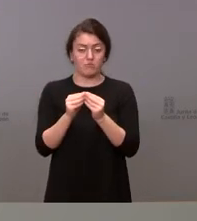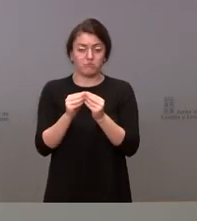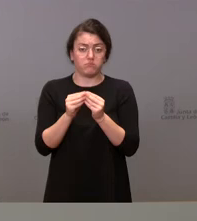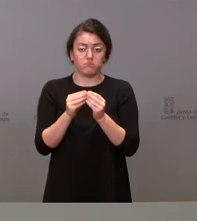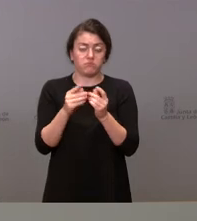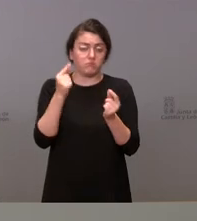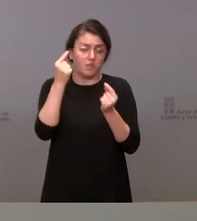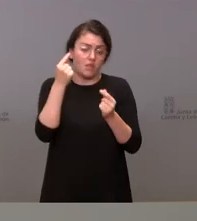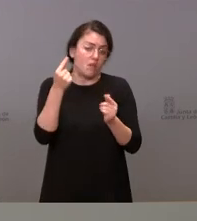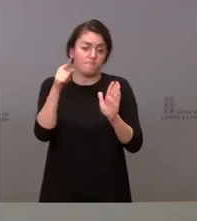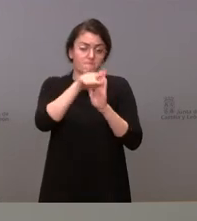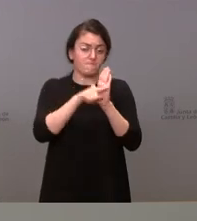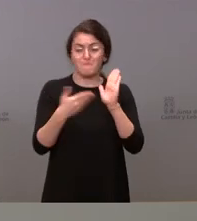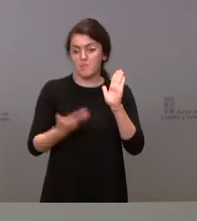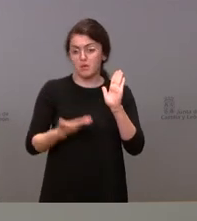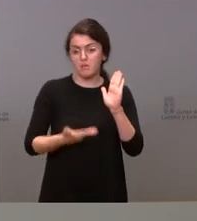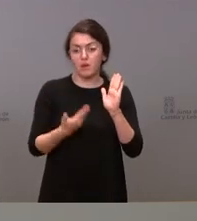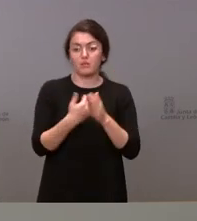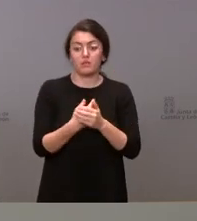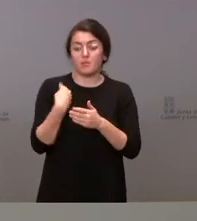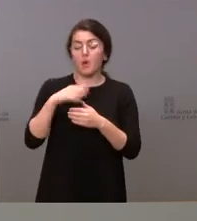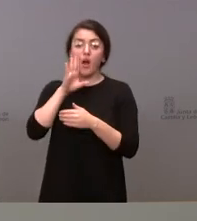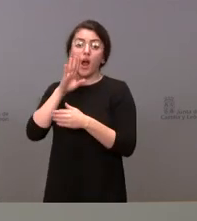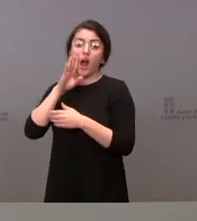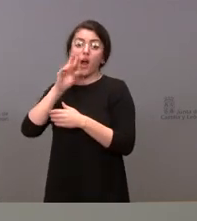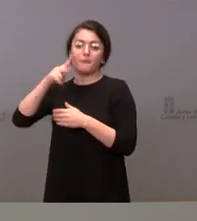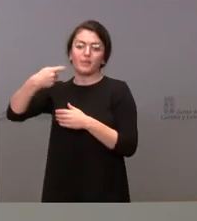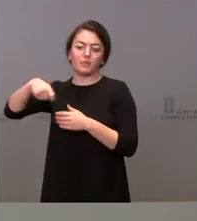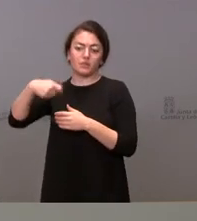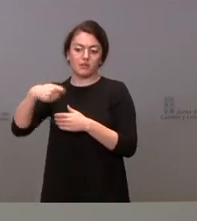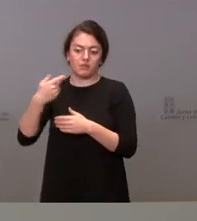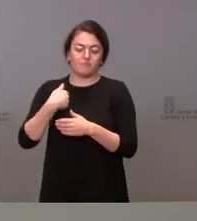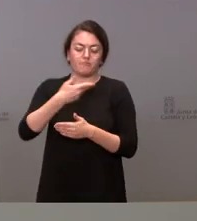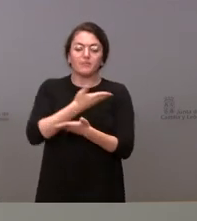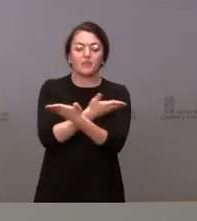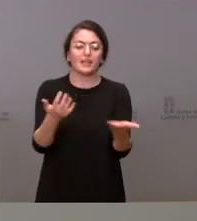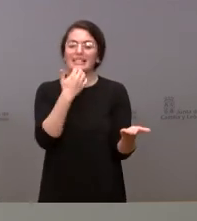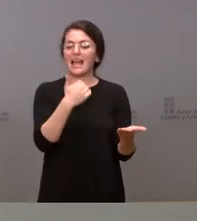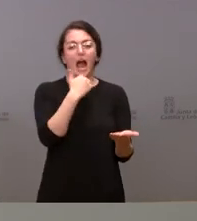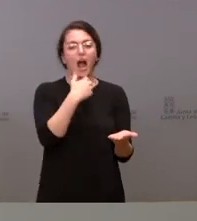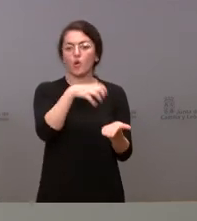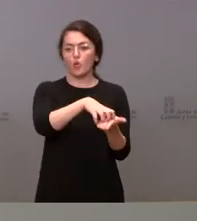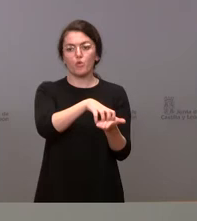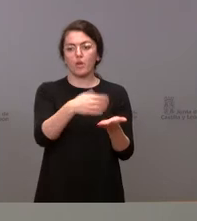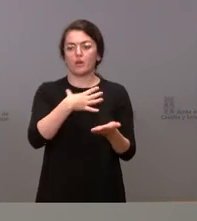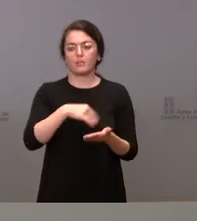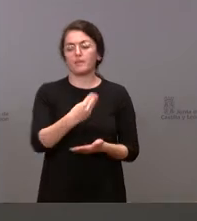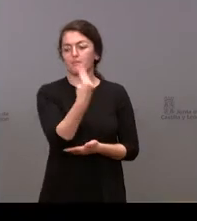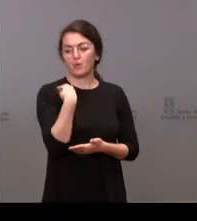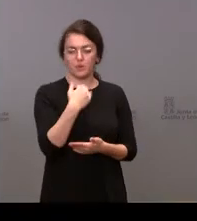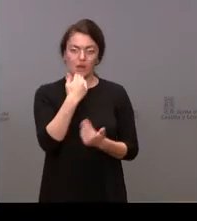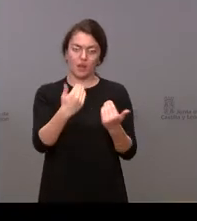como decía el vicepresidente, pues estamos a su disposición para resolver cualquier duda que tengan ustedes sobre este texto.